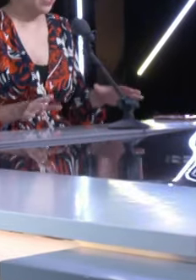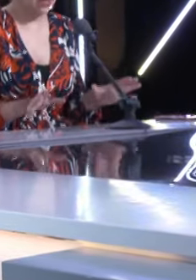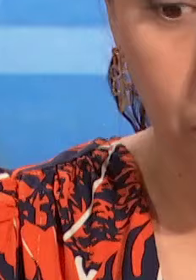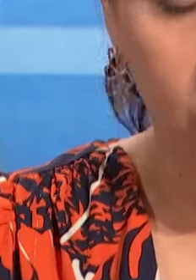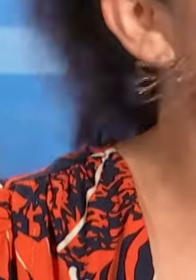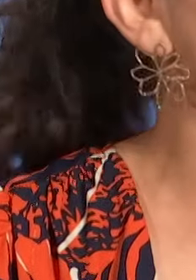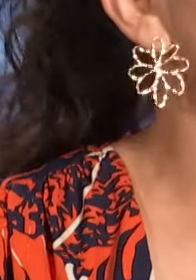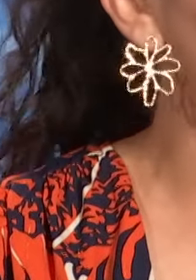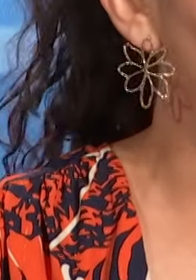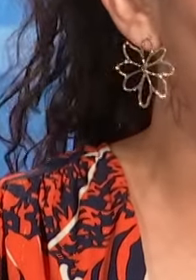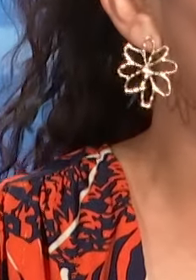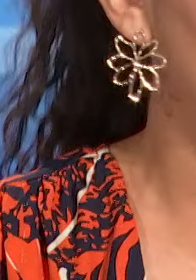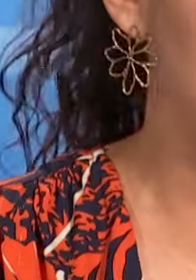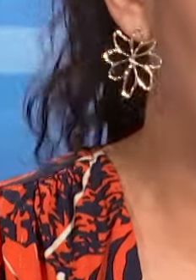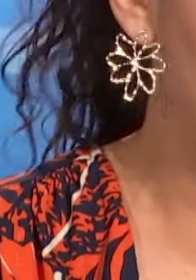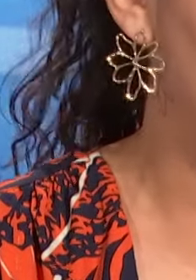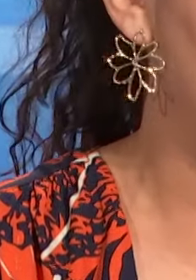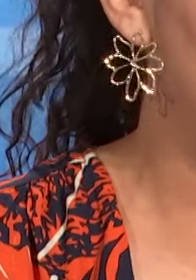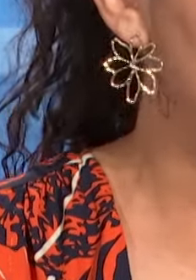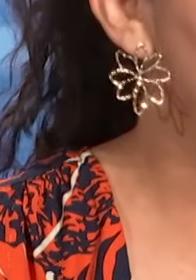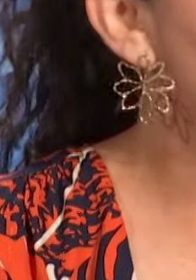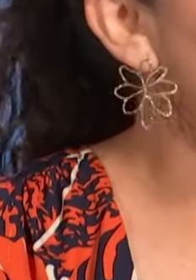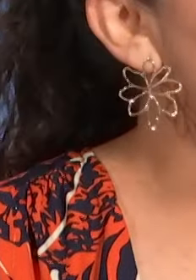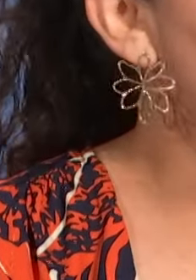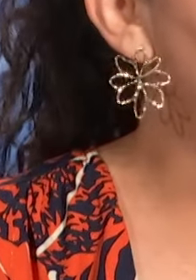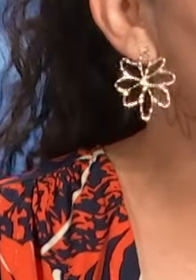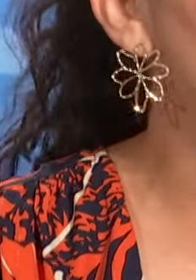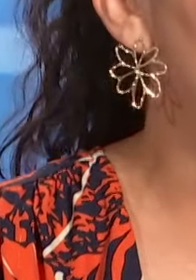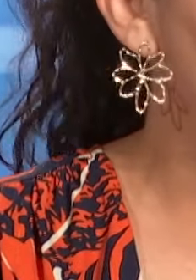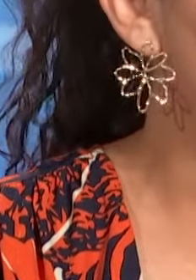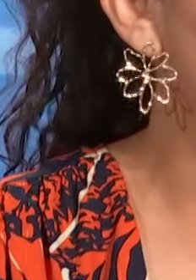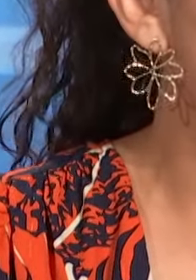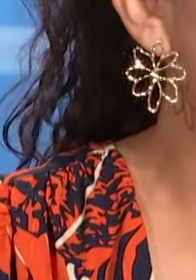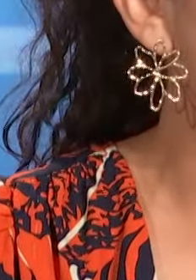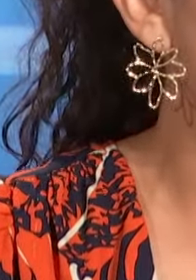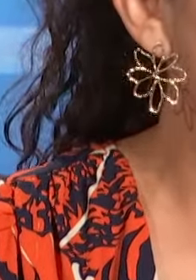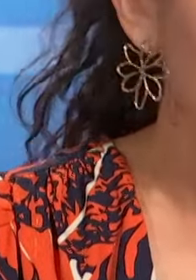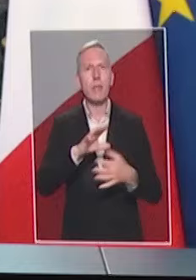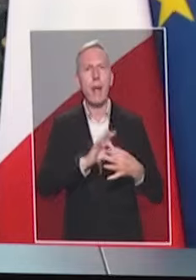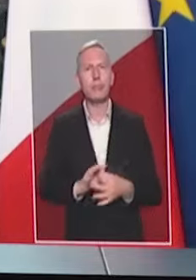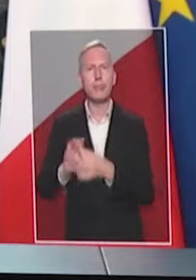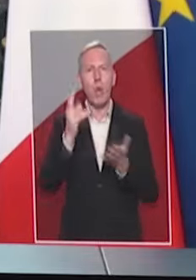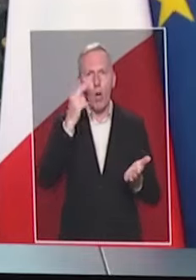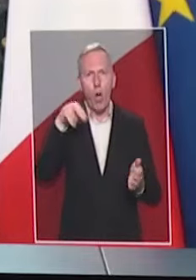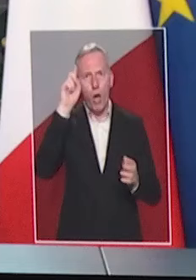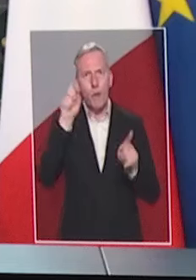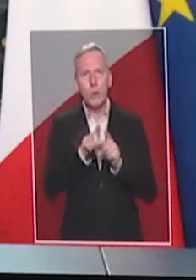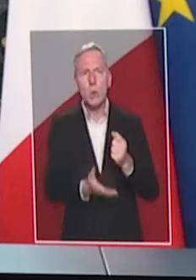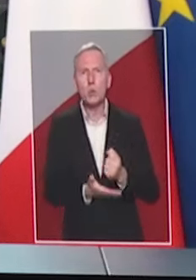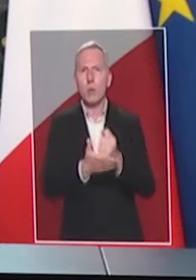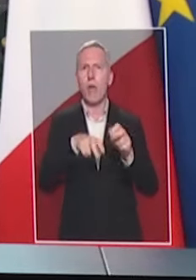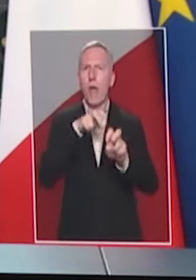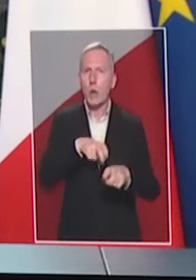sólida que por el momento lo que estamos viendo Es la extrema derecha y vamos a ver cómo le va a este bloque de izquierdas izquierdas muy